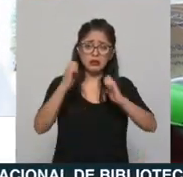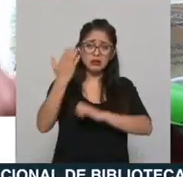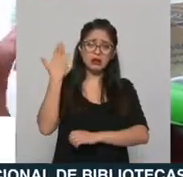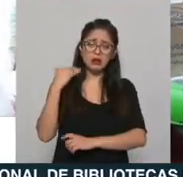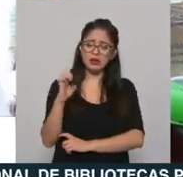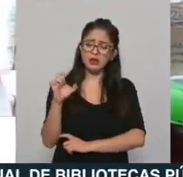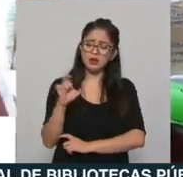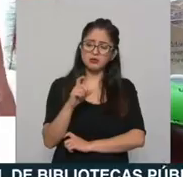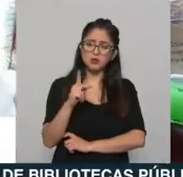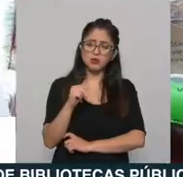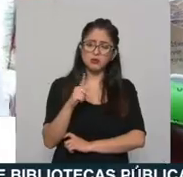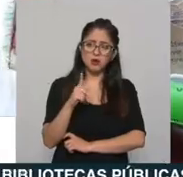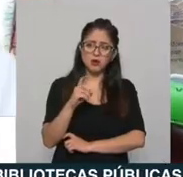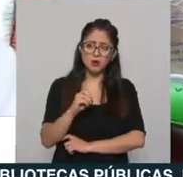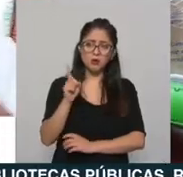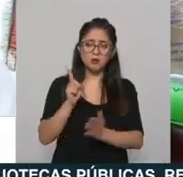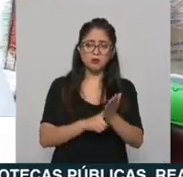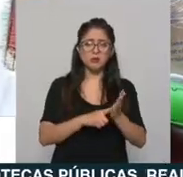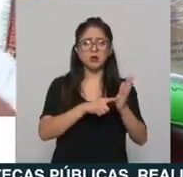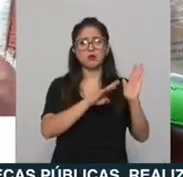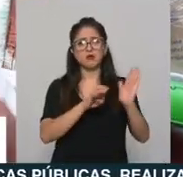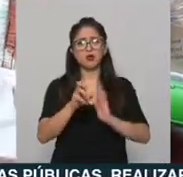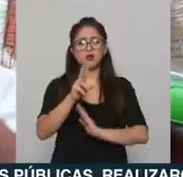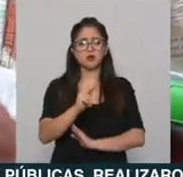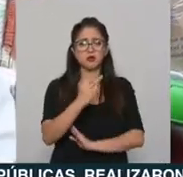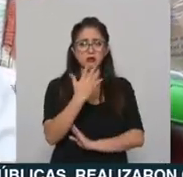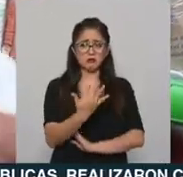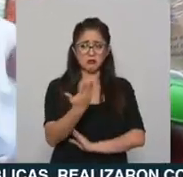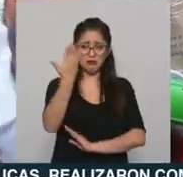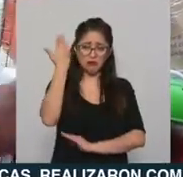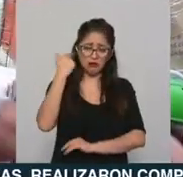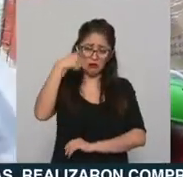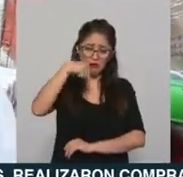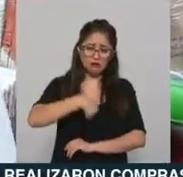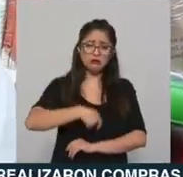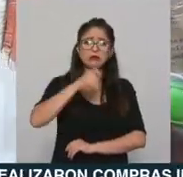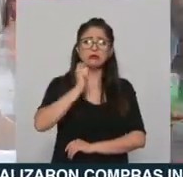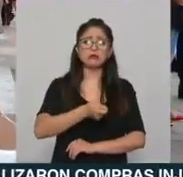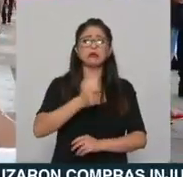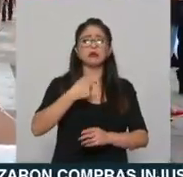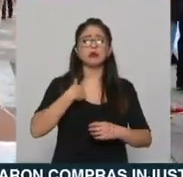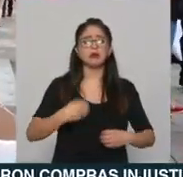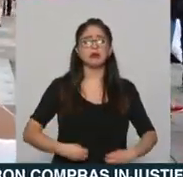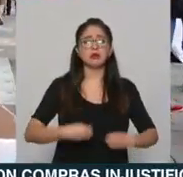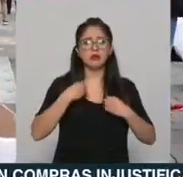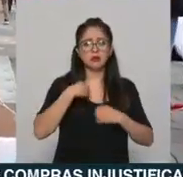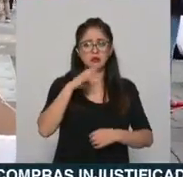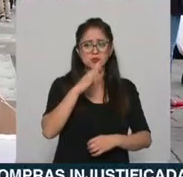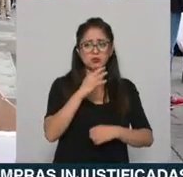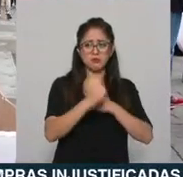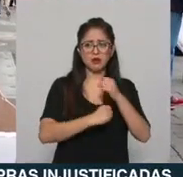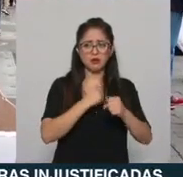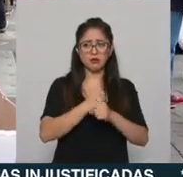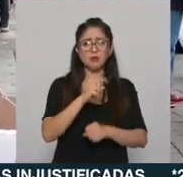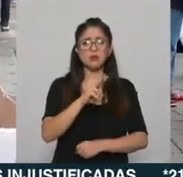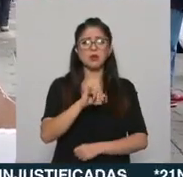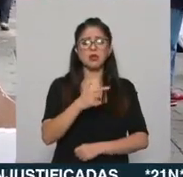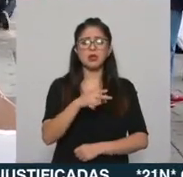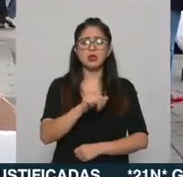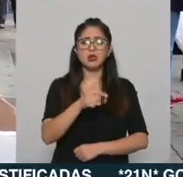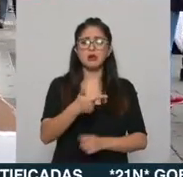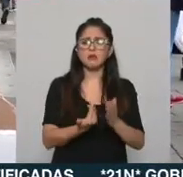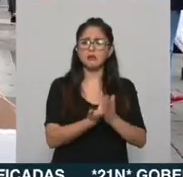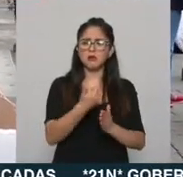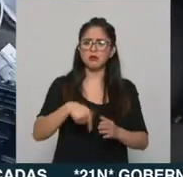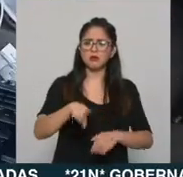desde 1985. Yo llegué de 19 años aquí a vivir. Así es como reaccionó Virginia Sánchez la mañana